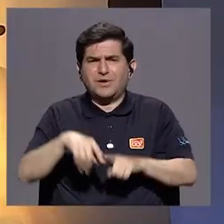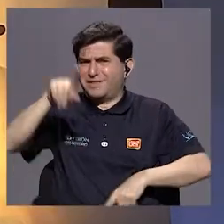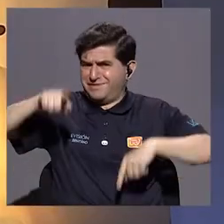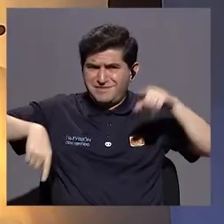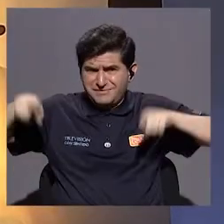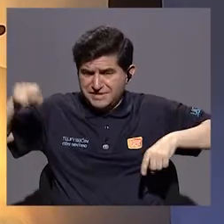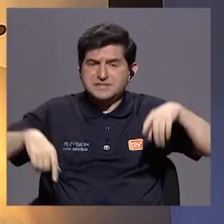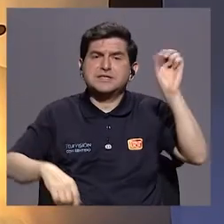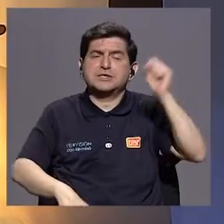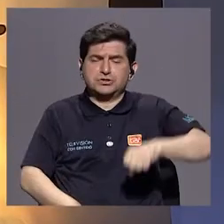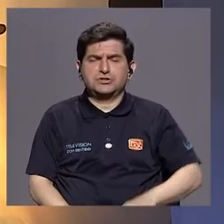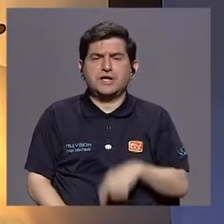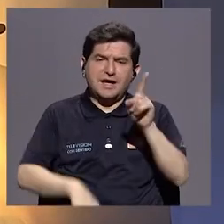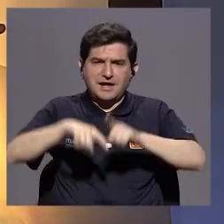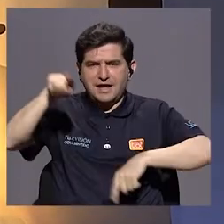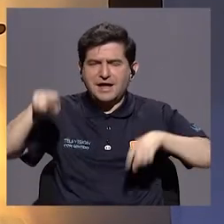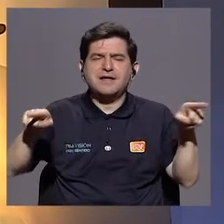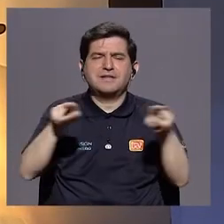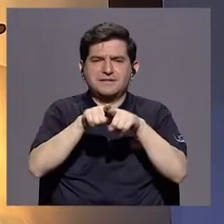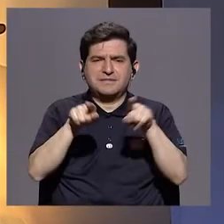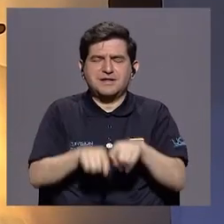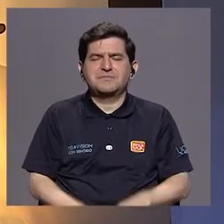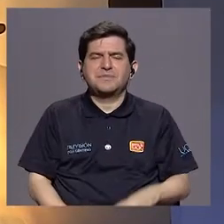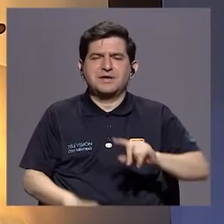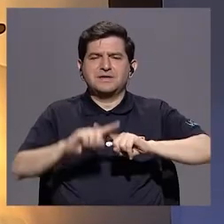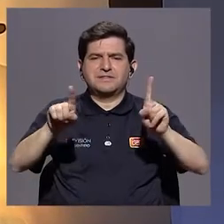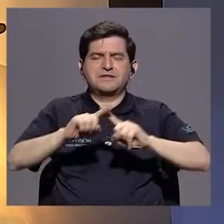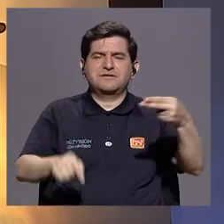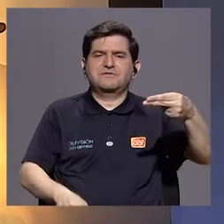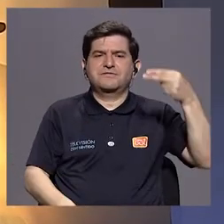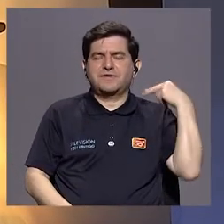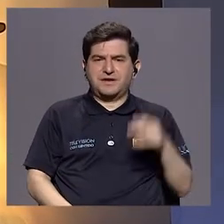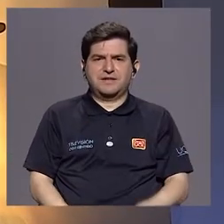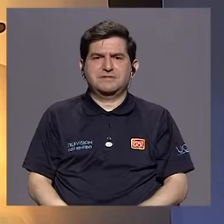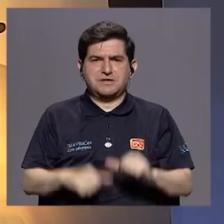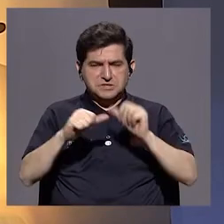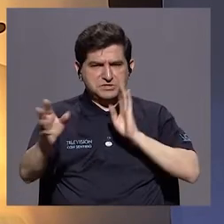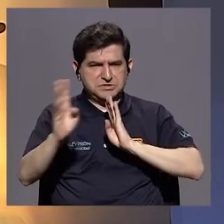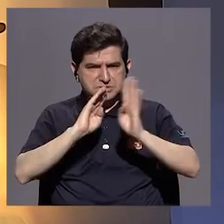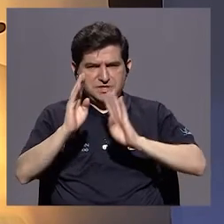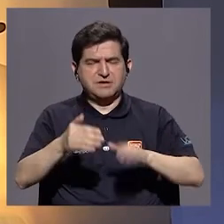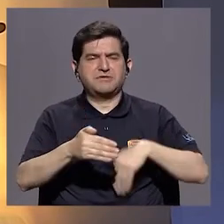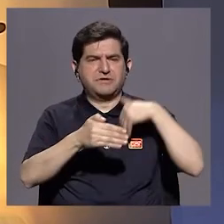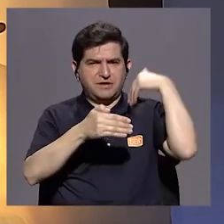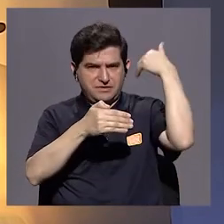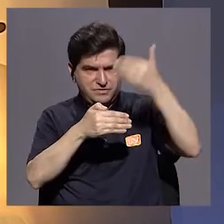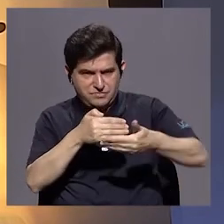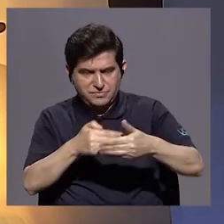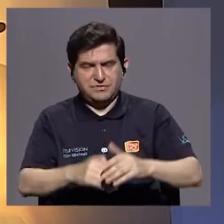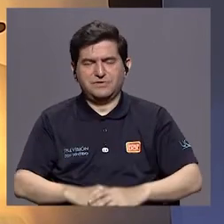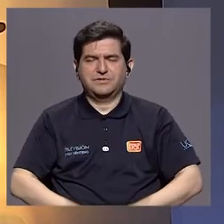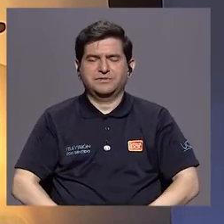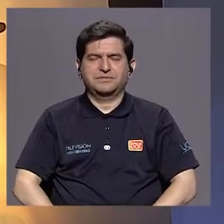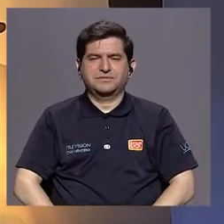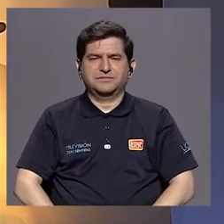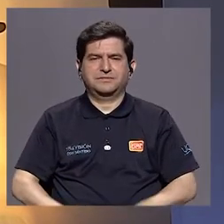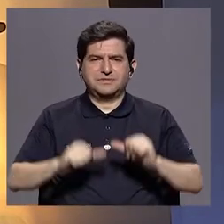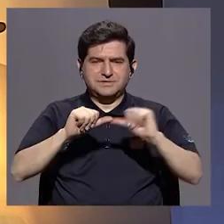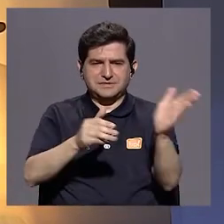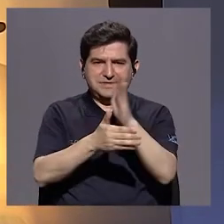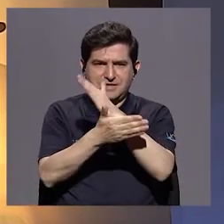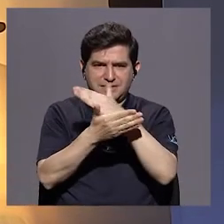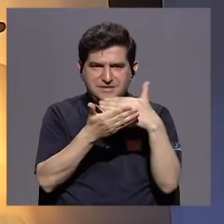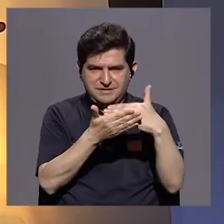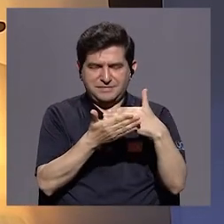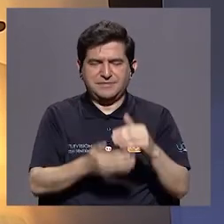exacto en esa diversidad también hay diversidad de historias me imagino podremos seguir conversando más sobre esto en el siguiente